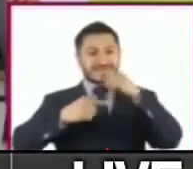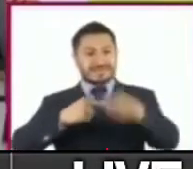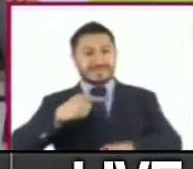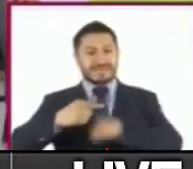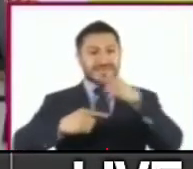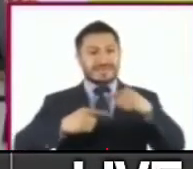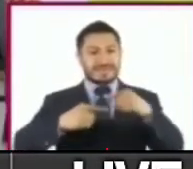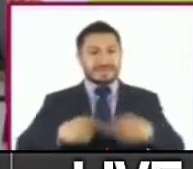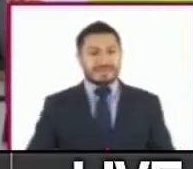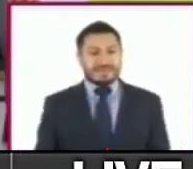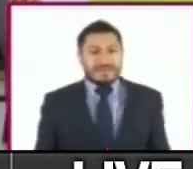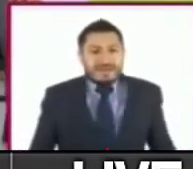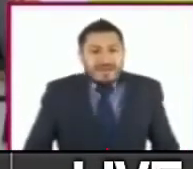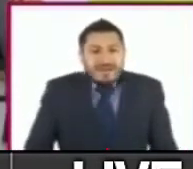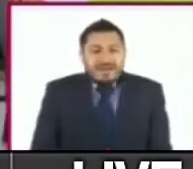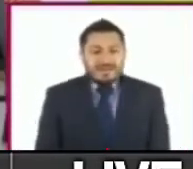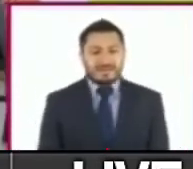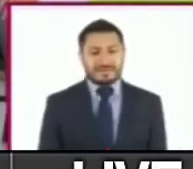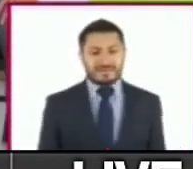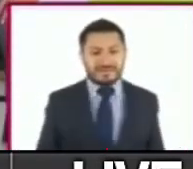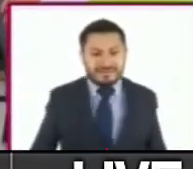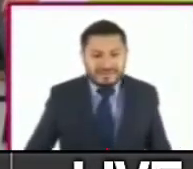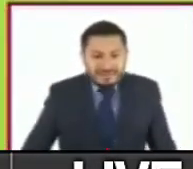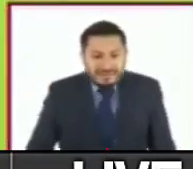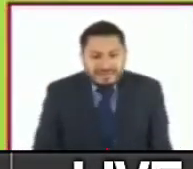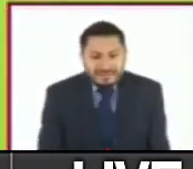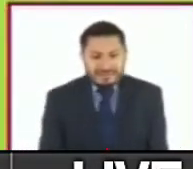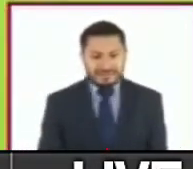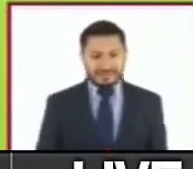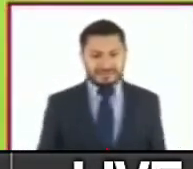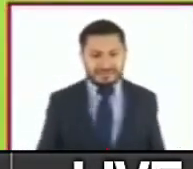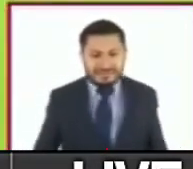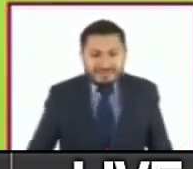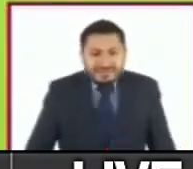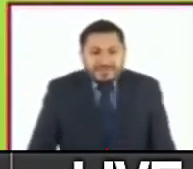y al frente, disfrutando de nuestro movimiento.